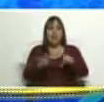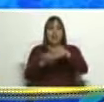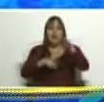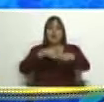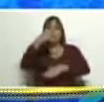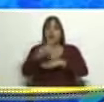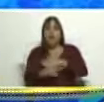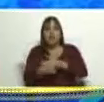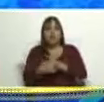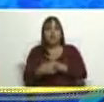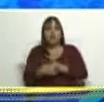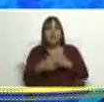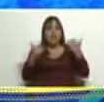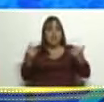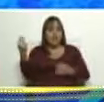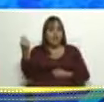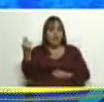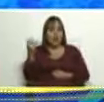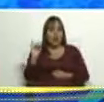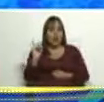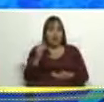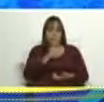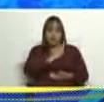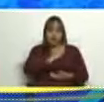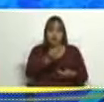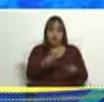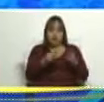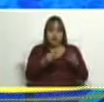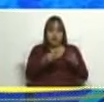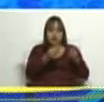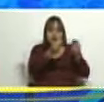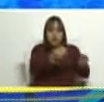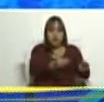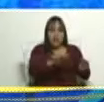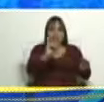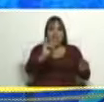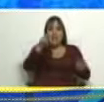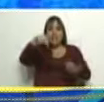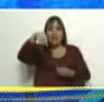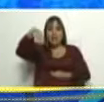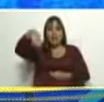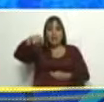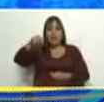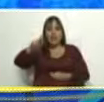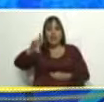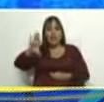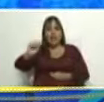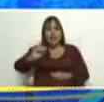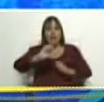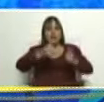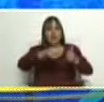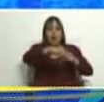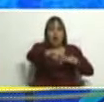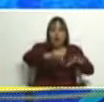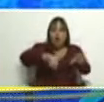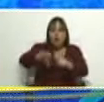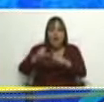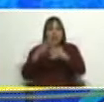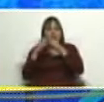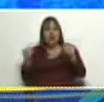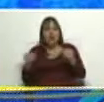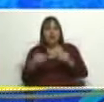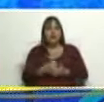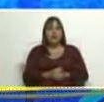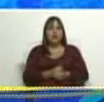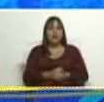ya tenemos la plática, para que Inmerca proceda a comprar todos los productos que llegan